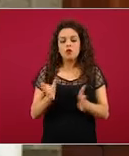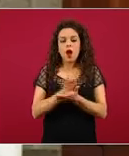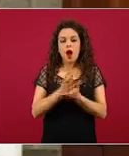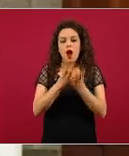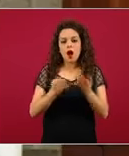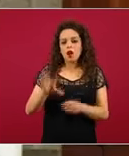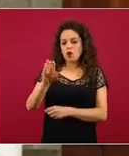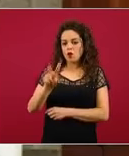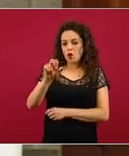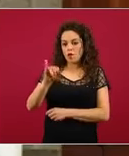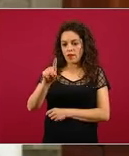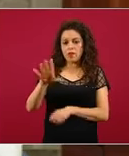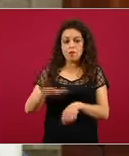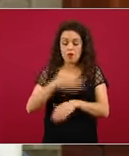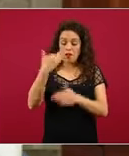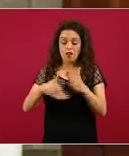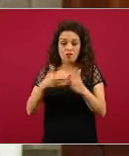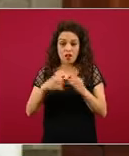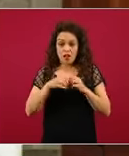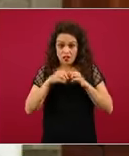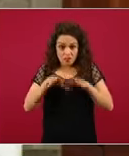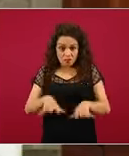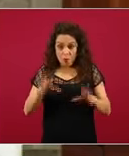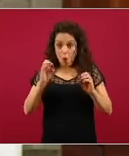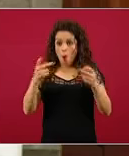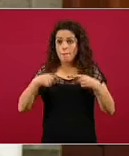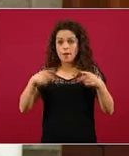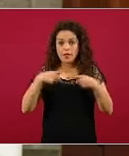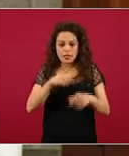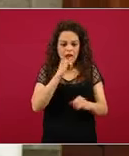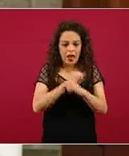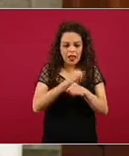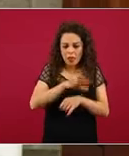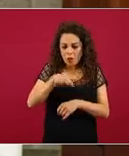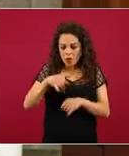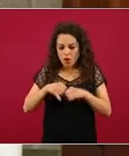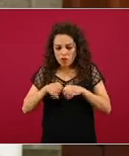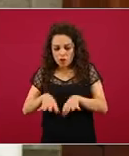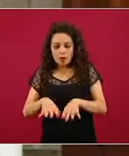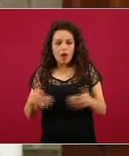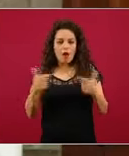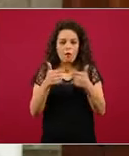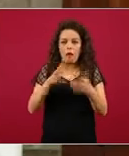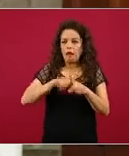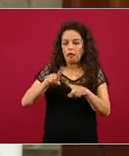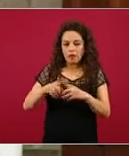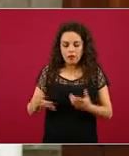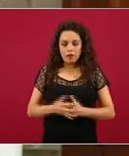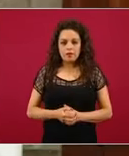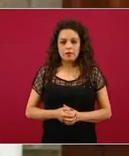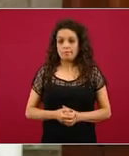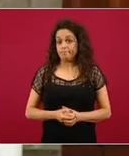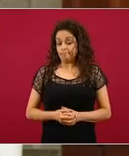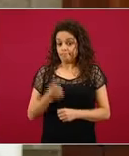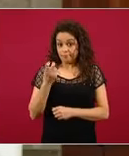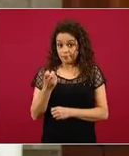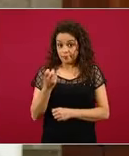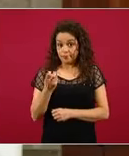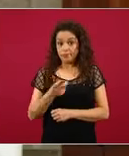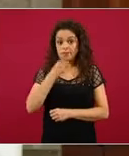respecto. Mucha gente pues se mete al internet, ¿no?, a investigar y bueno, se habla